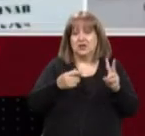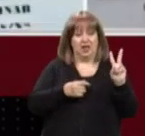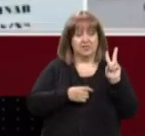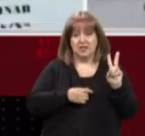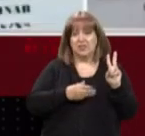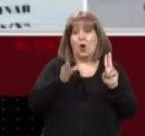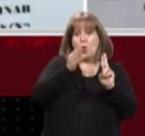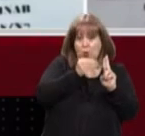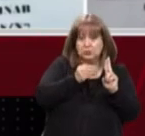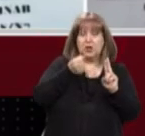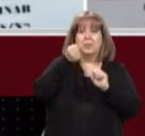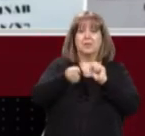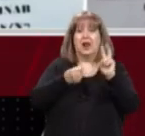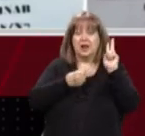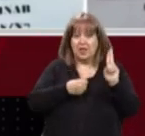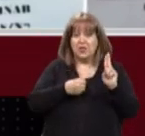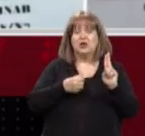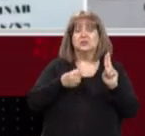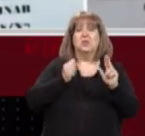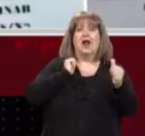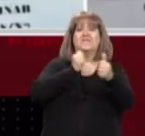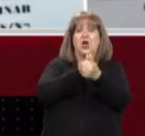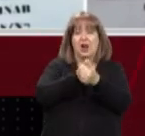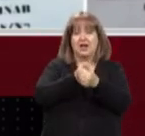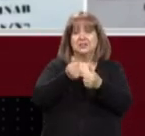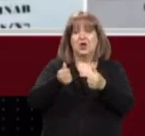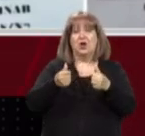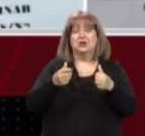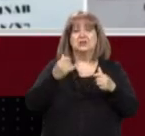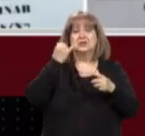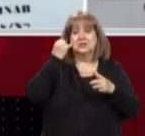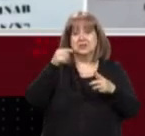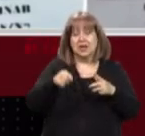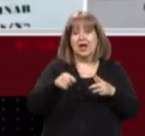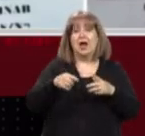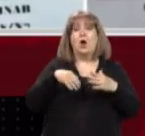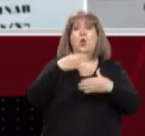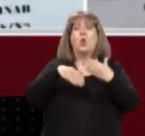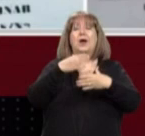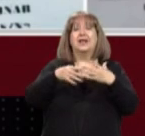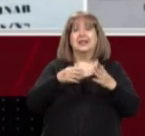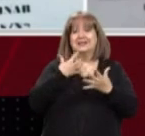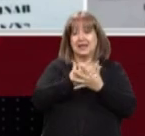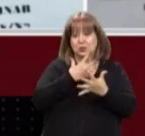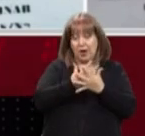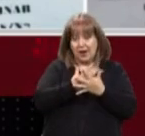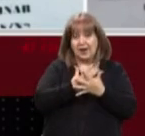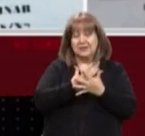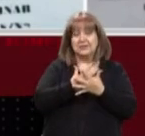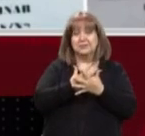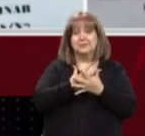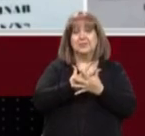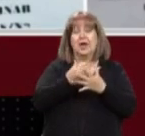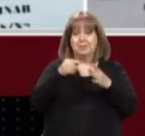lo mataron y entre las dos lo violaron. O sea, los juguetes sexuales que tenían en la casa que le secuestraron tenían el